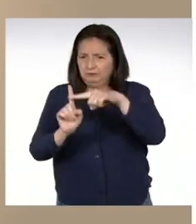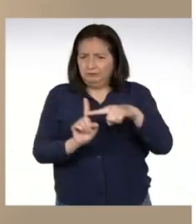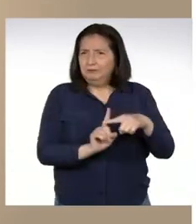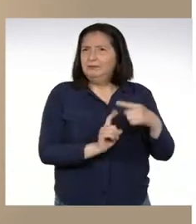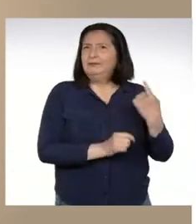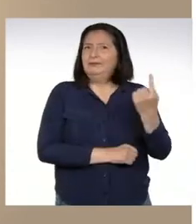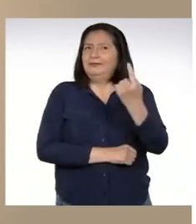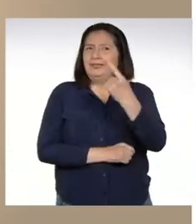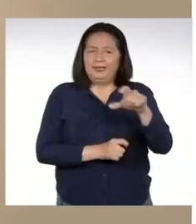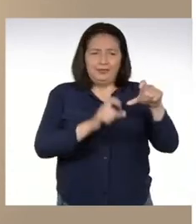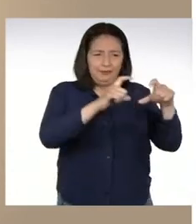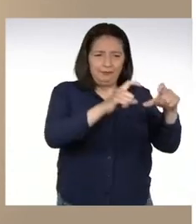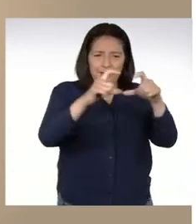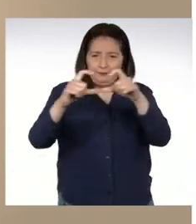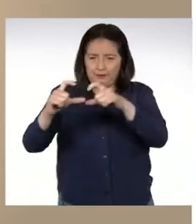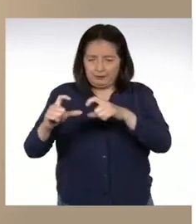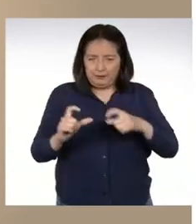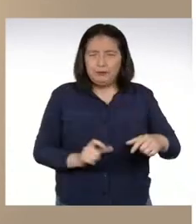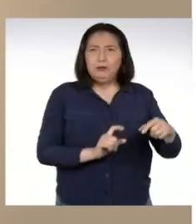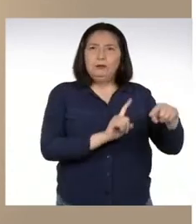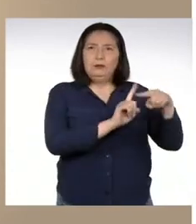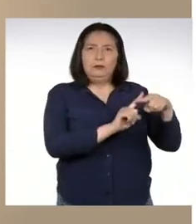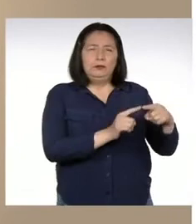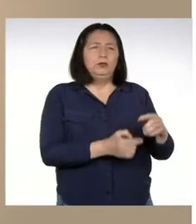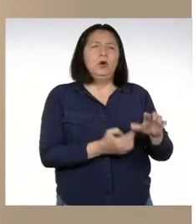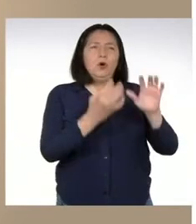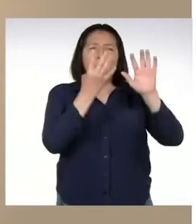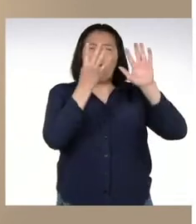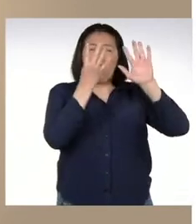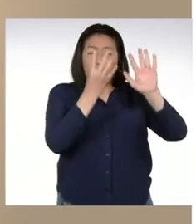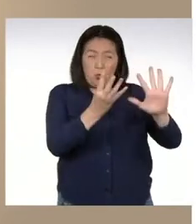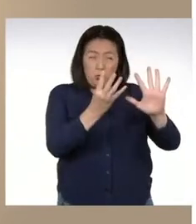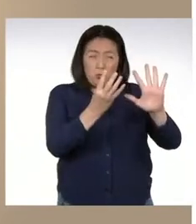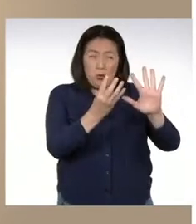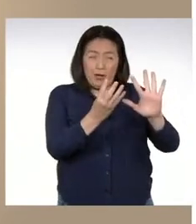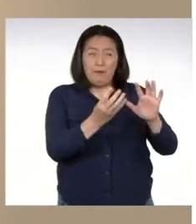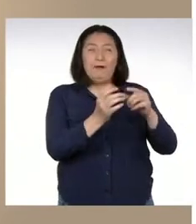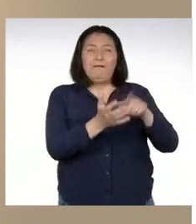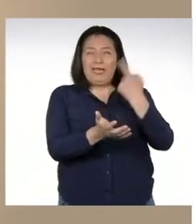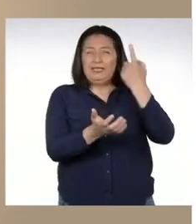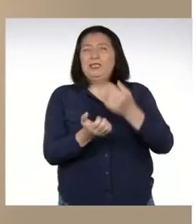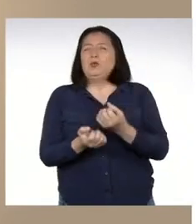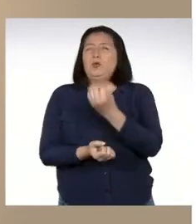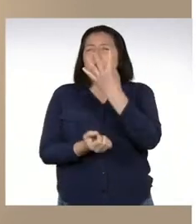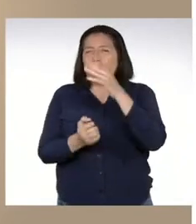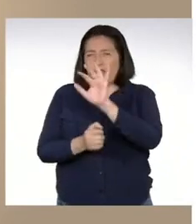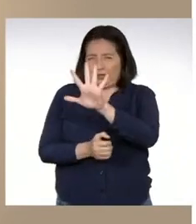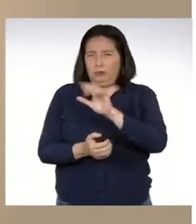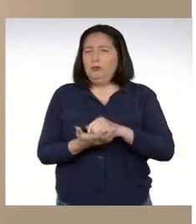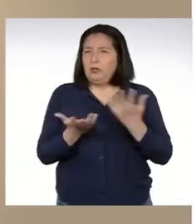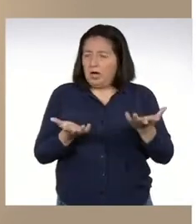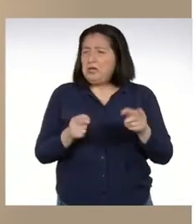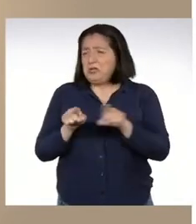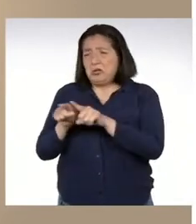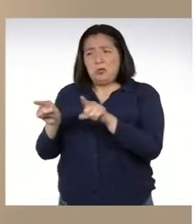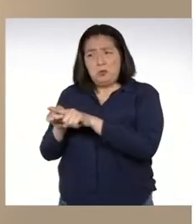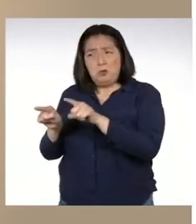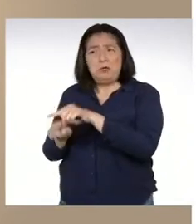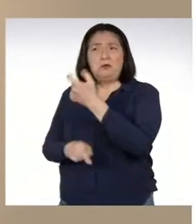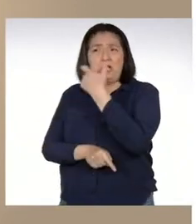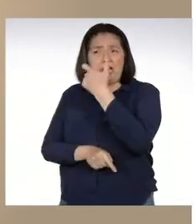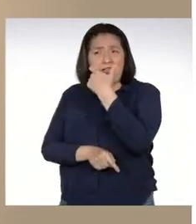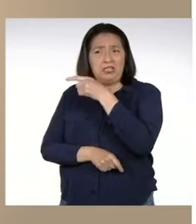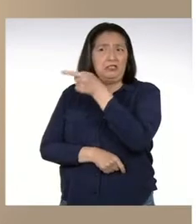cada paquete, es decir, sumamos 9 veces 5. ¿podemos hacer lo mismo con las galletas de